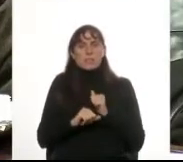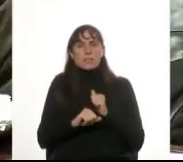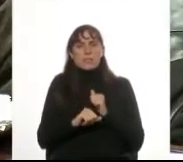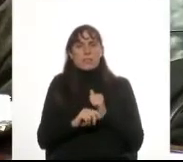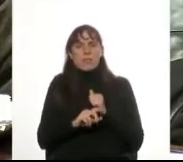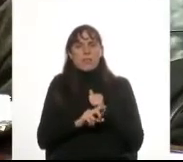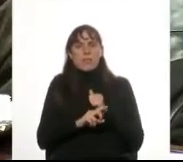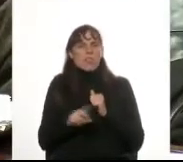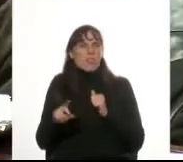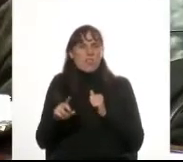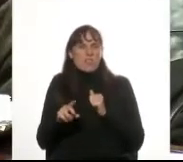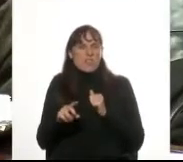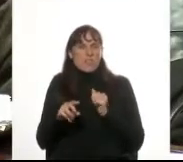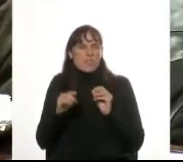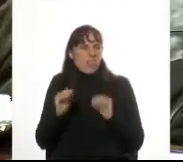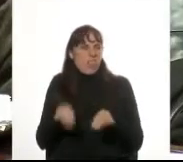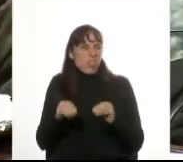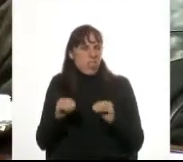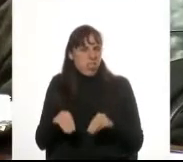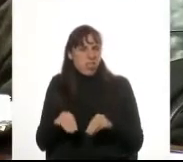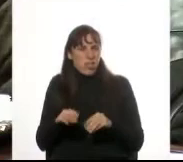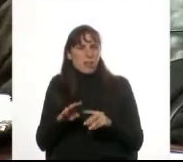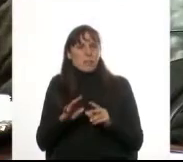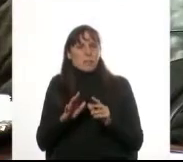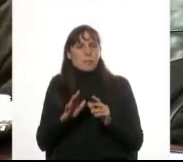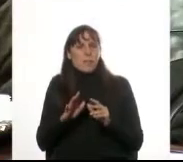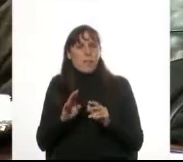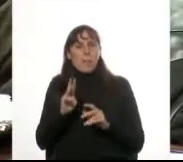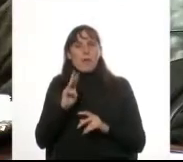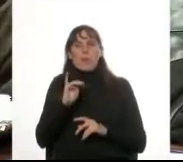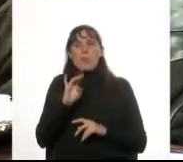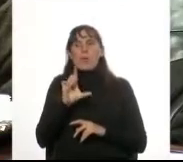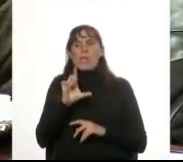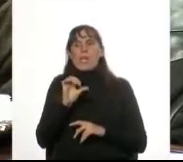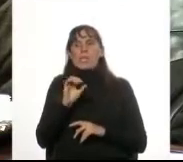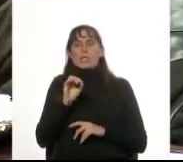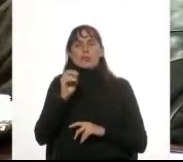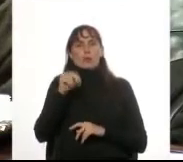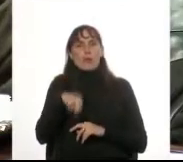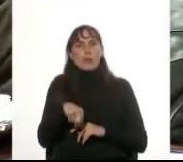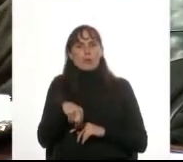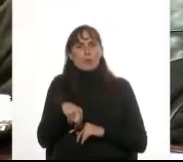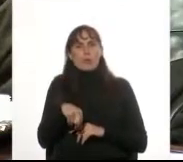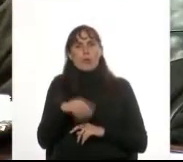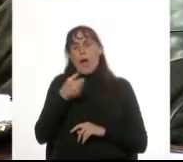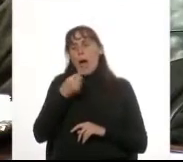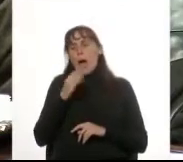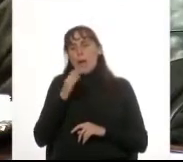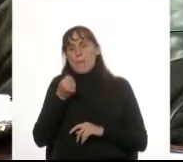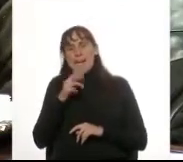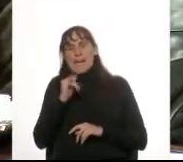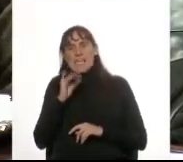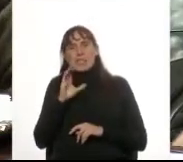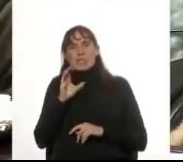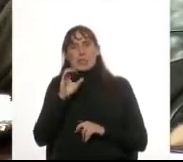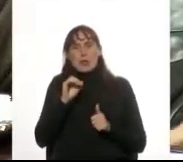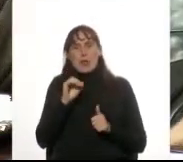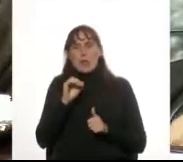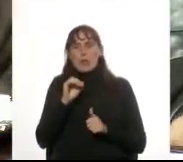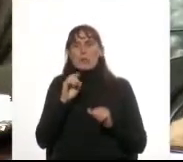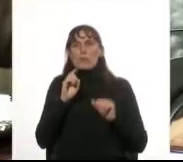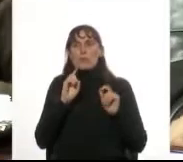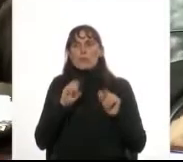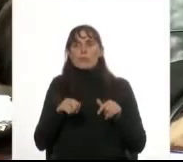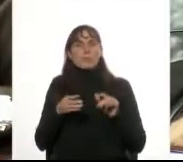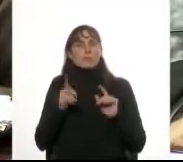no la inmundicia. Cultiven a Wilson, a Aparicio y sobre todo